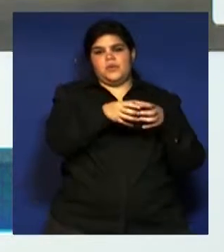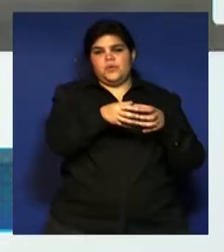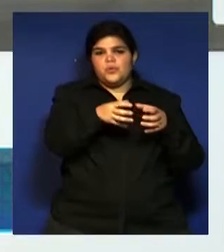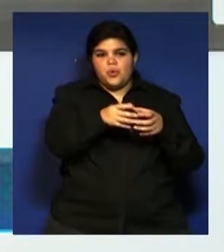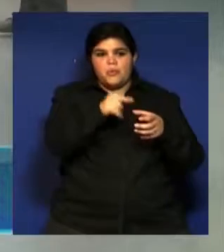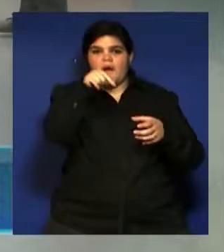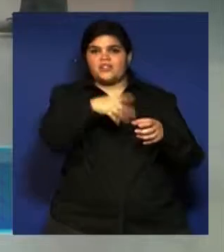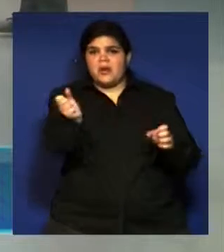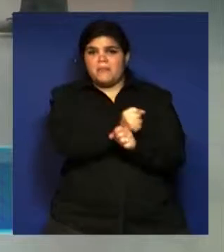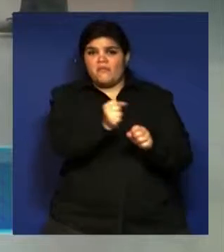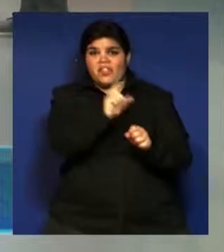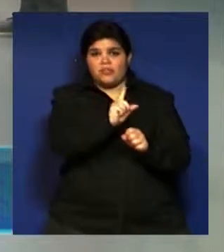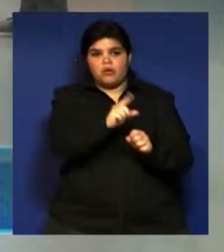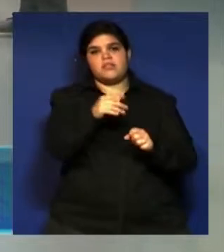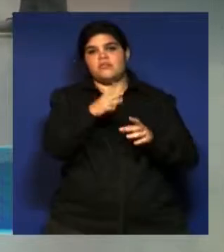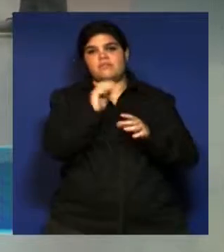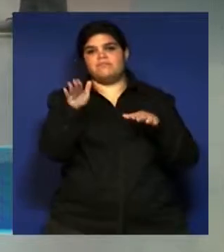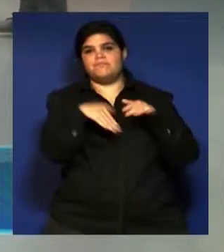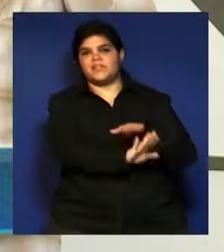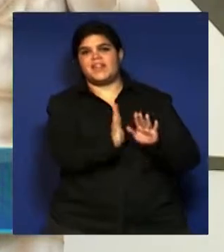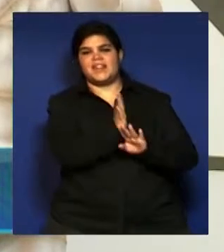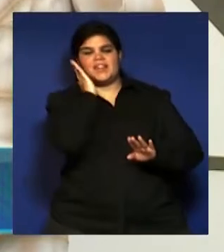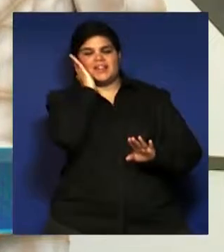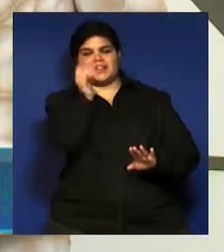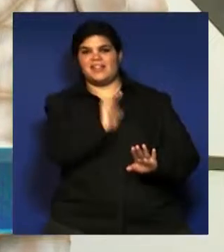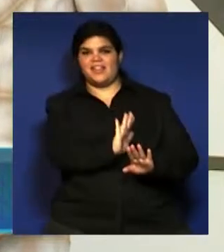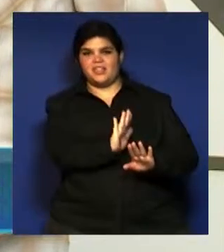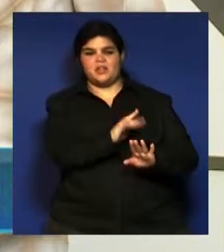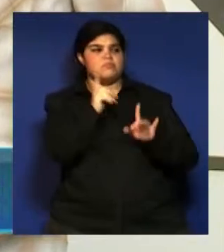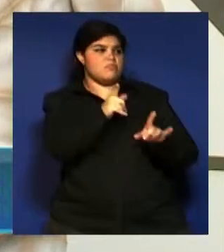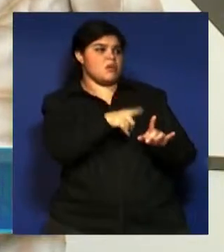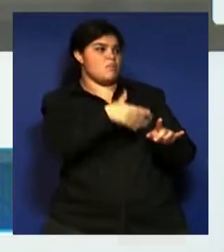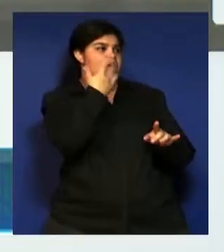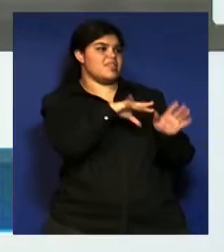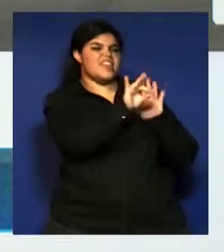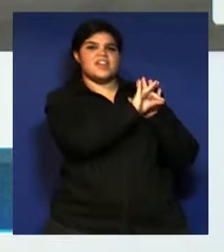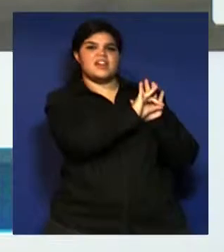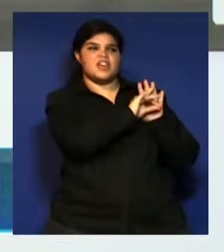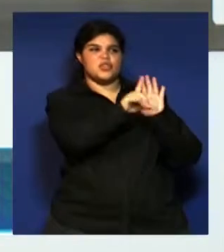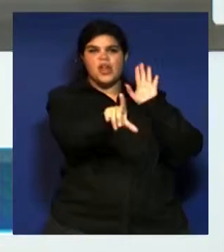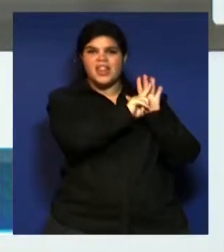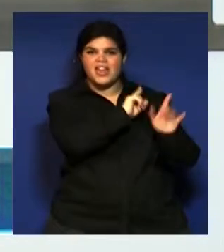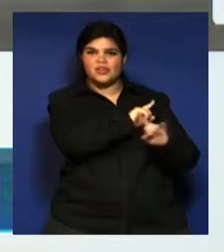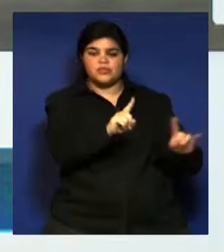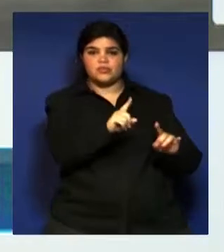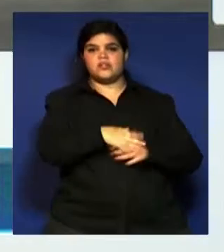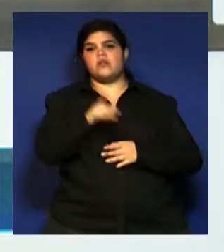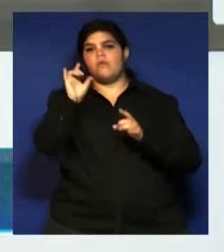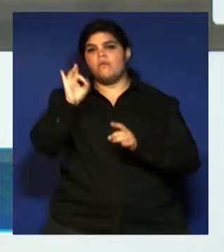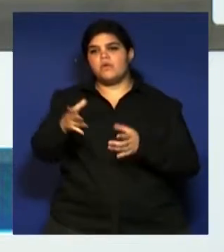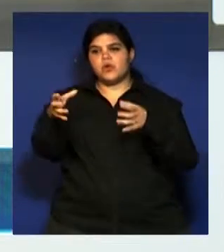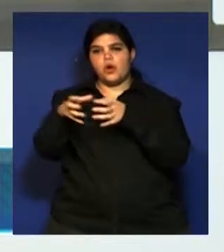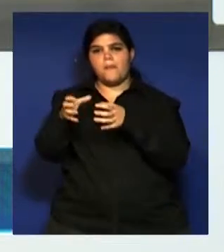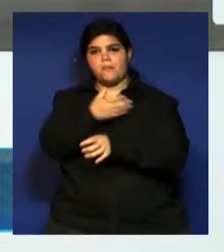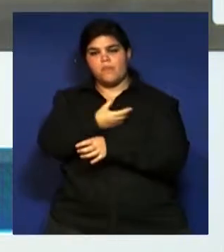esta casos. Presentación de declaraciones juradas se hace en base a un decreto, no a una ley. Exacto, y que solo abarca al Poder Ejecutivo en sí, y